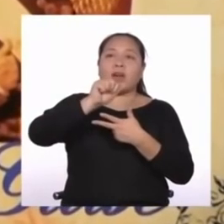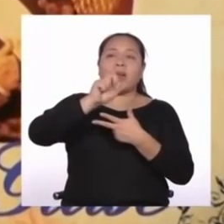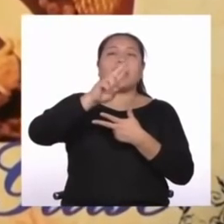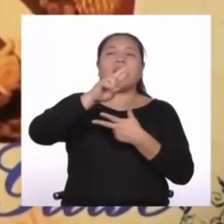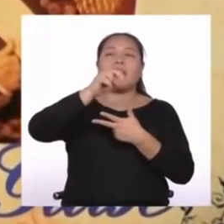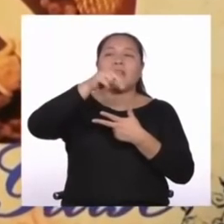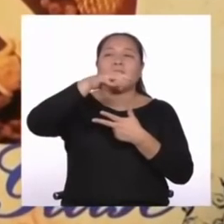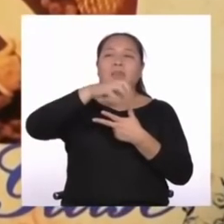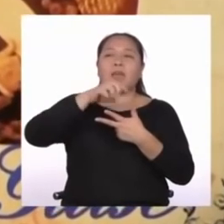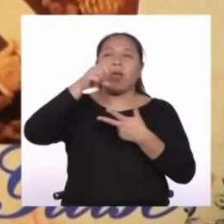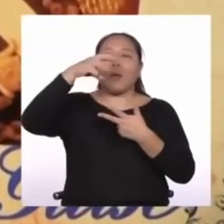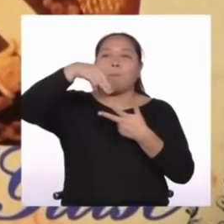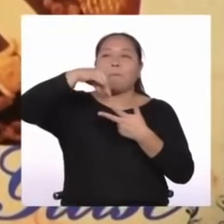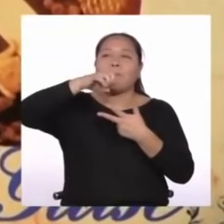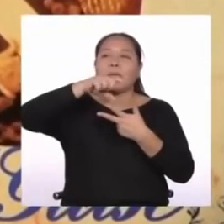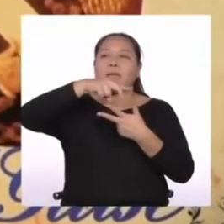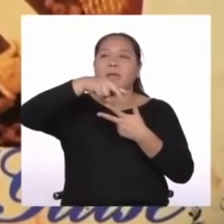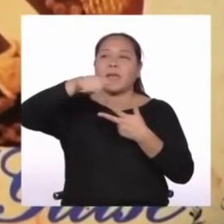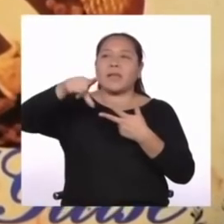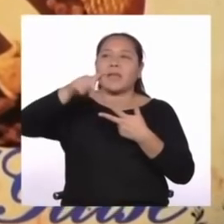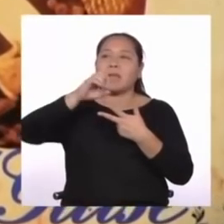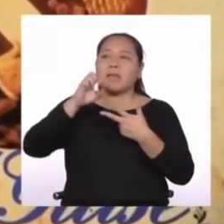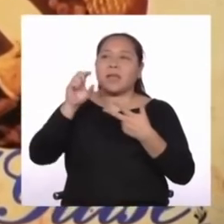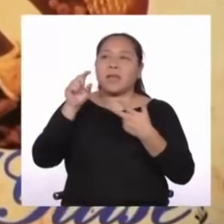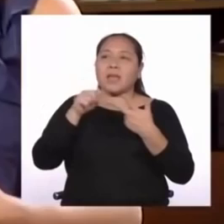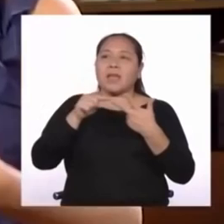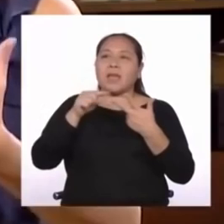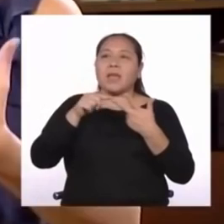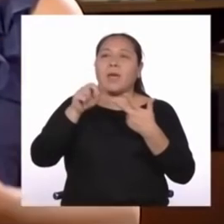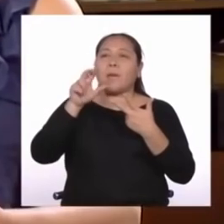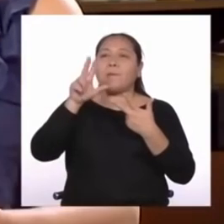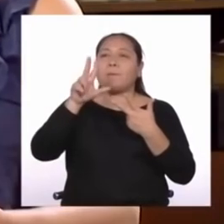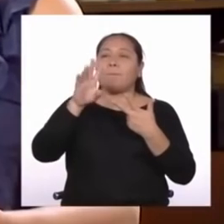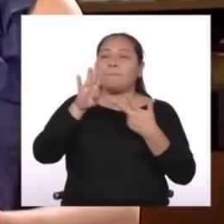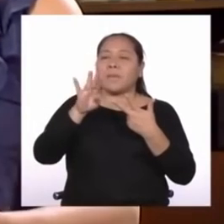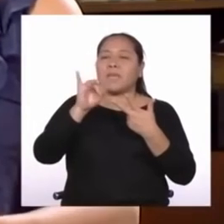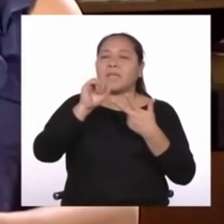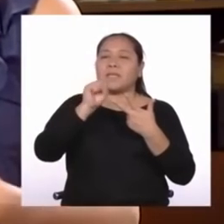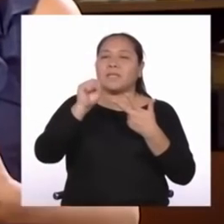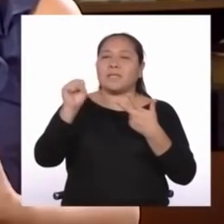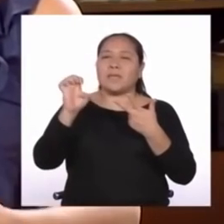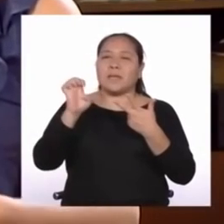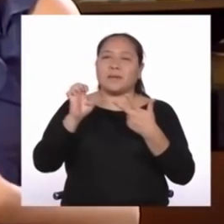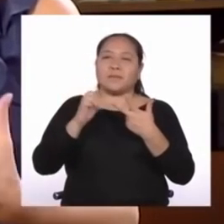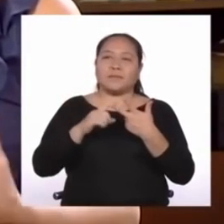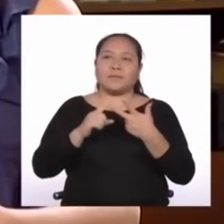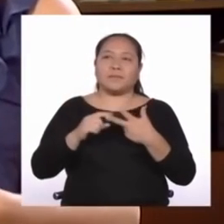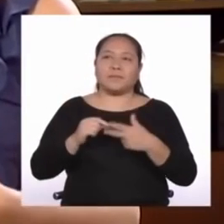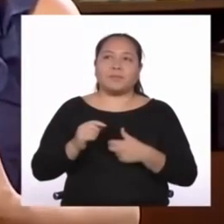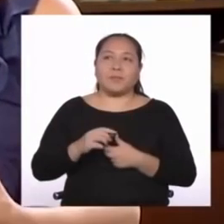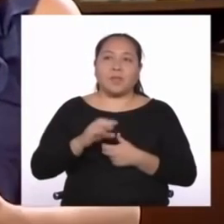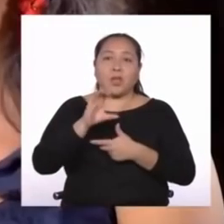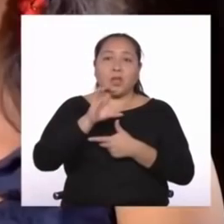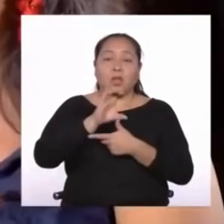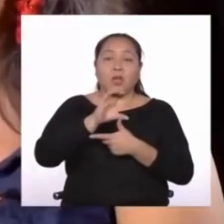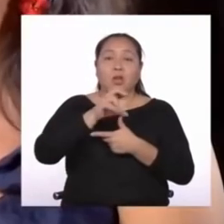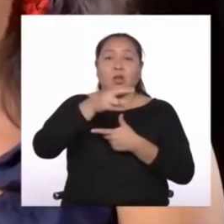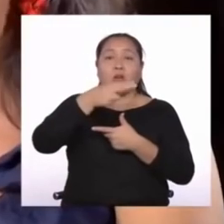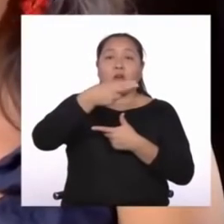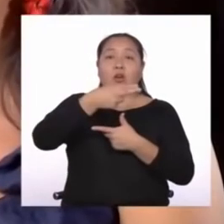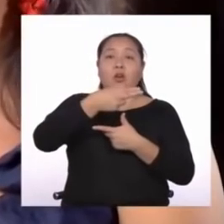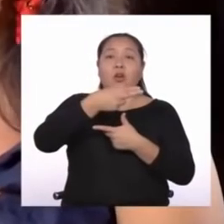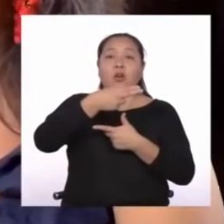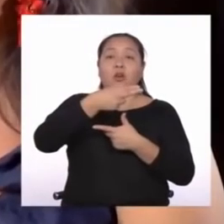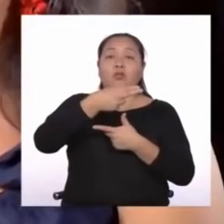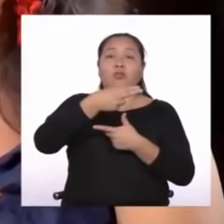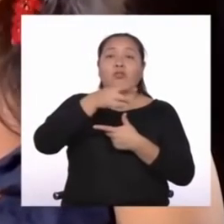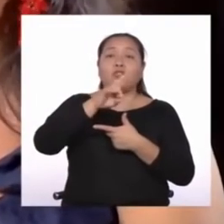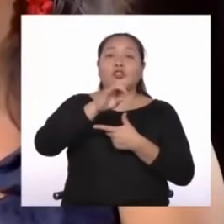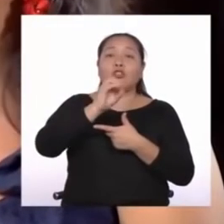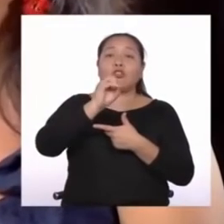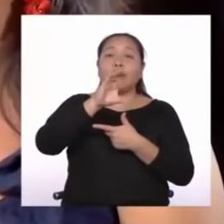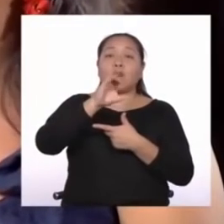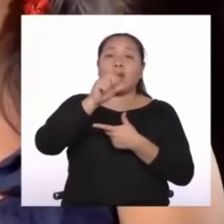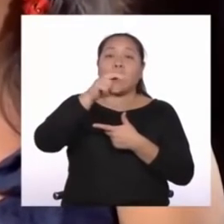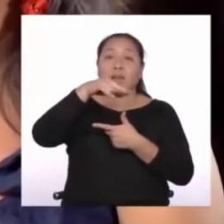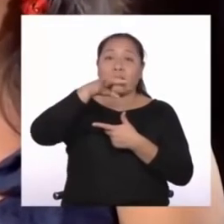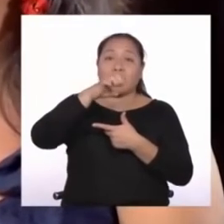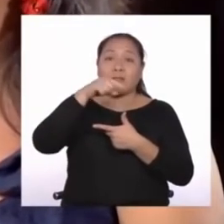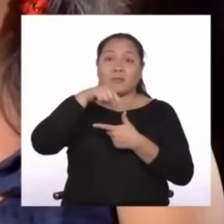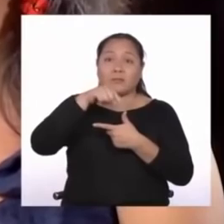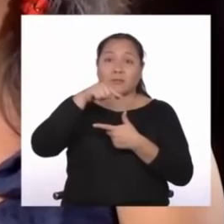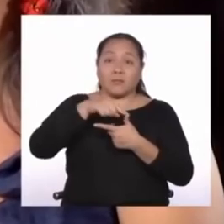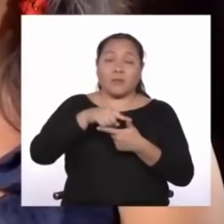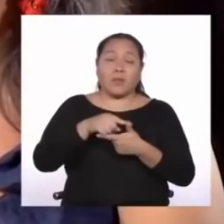y Guillermo Miller. Cochrane ha armado un poco una carrera naval durante estos